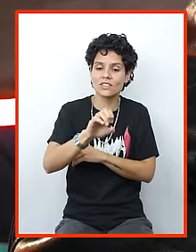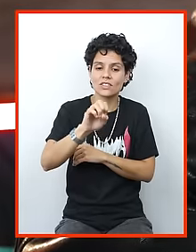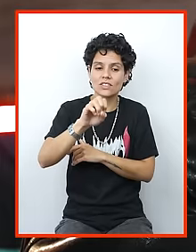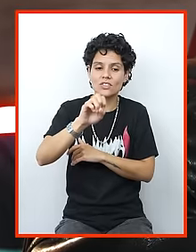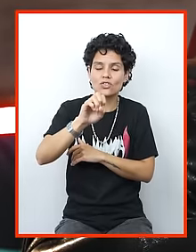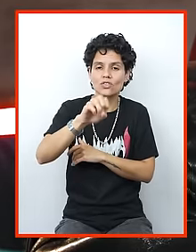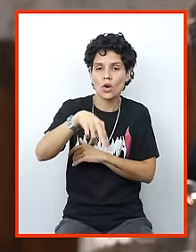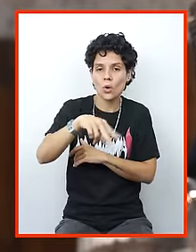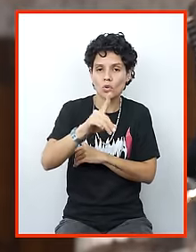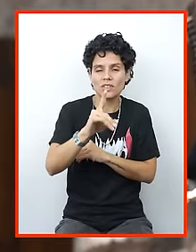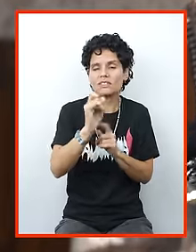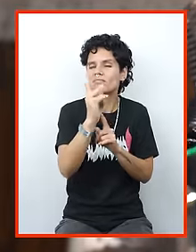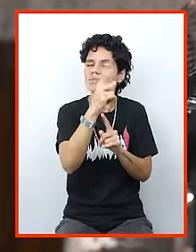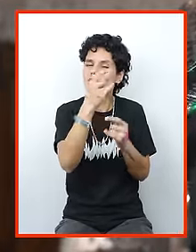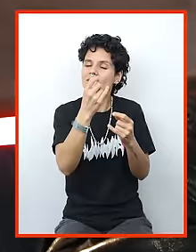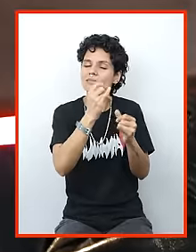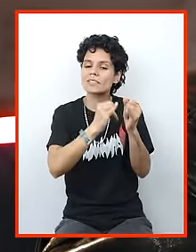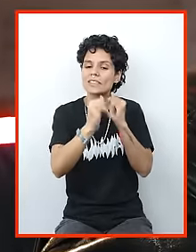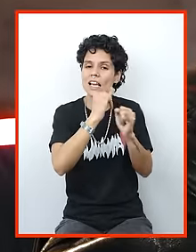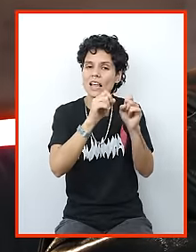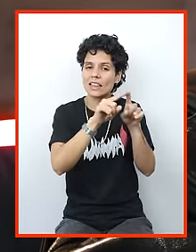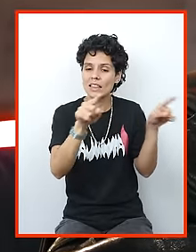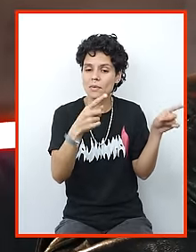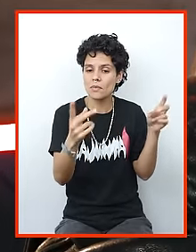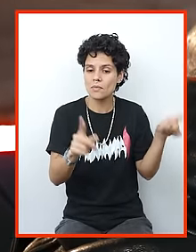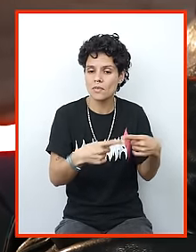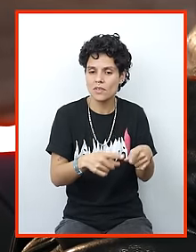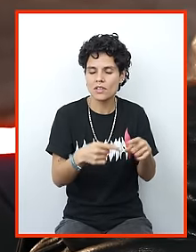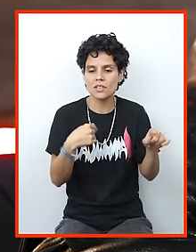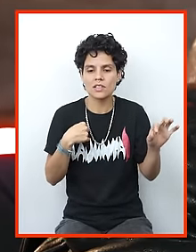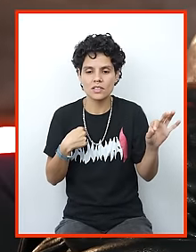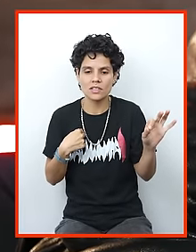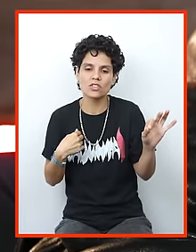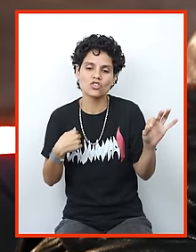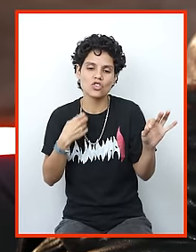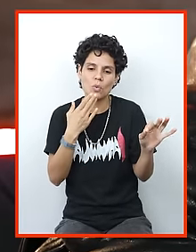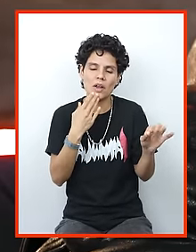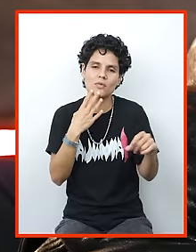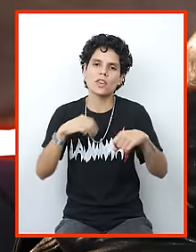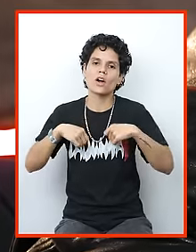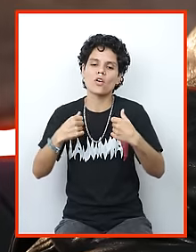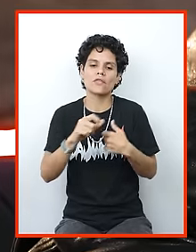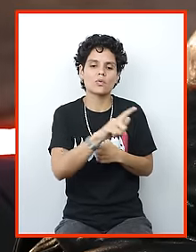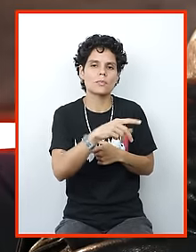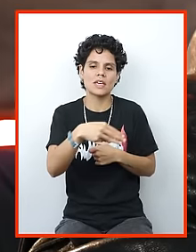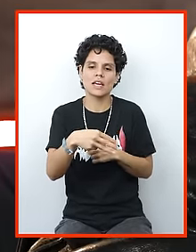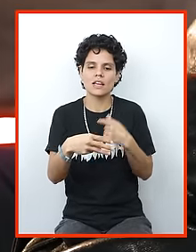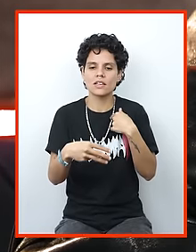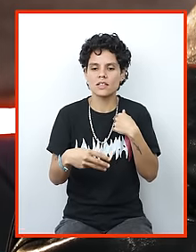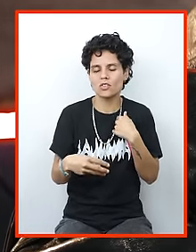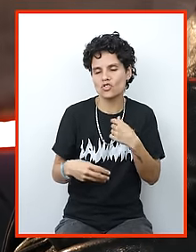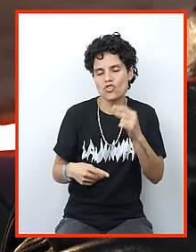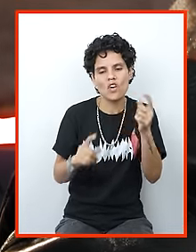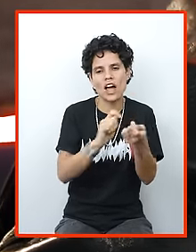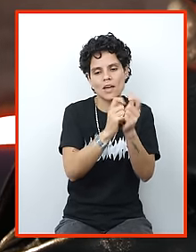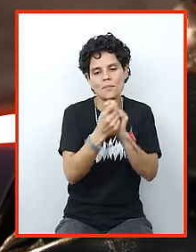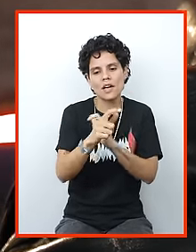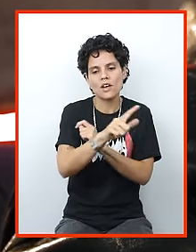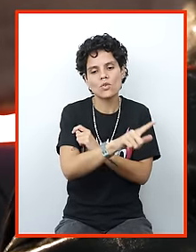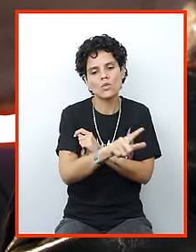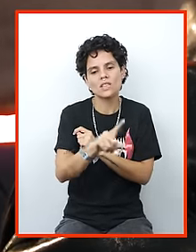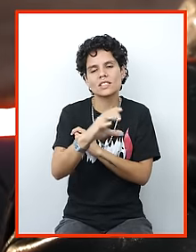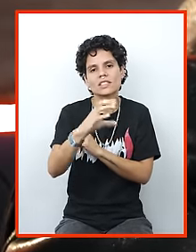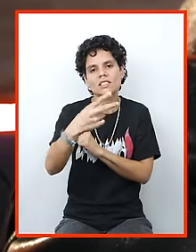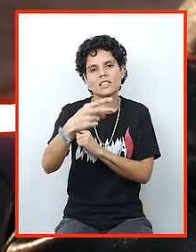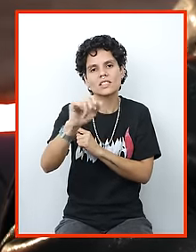SoundCloud, joven Luis Miguel. ¿Tú se ponía así, claro? Sí, joven Luis Miguel, y bueno, todo el mundo se ponía joven Luis Miguel. Y como que dije, ya me voy a poner, no sé, Lil Chayanne,